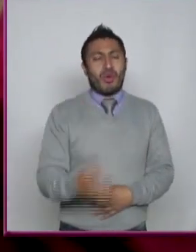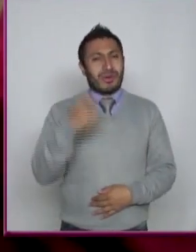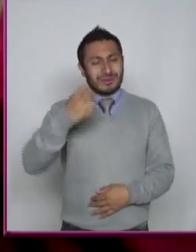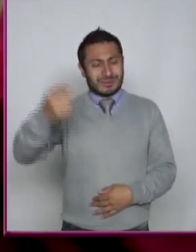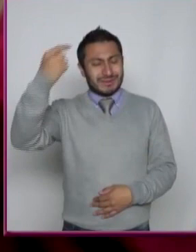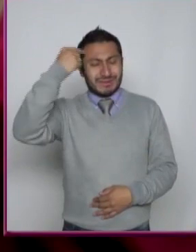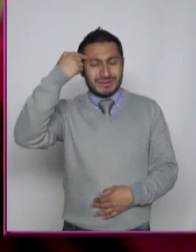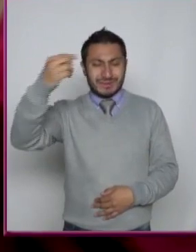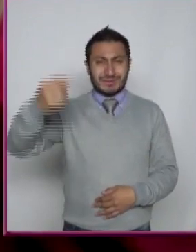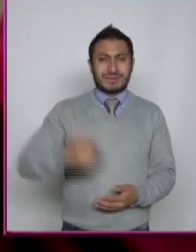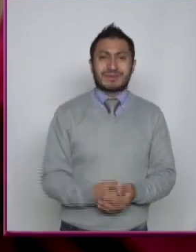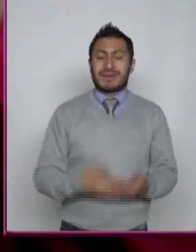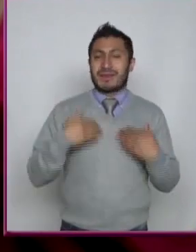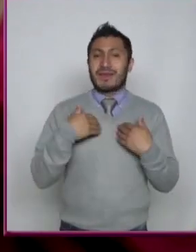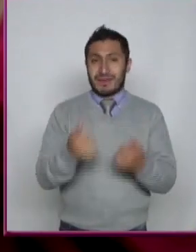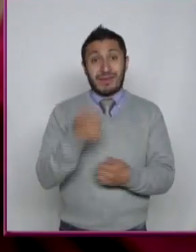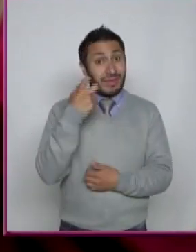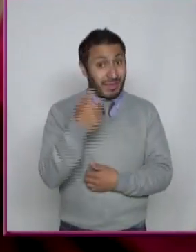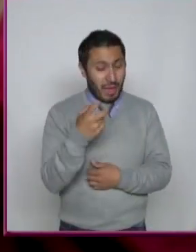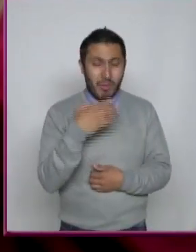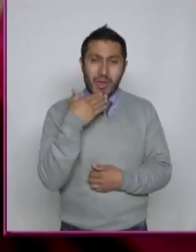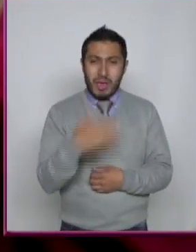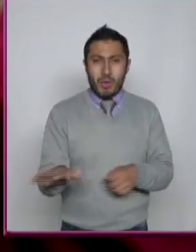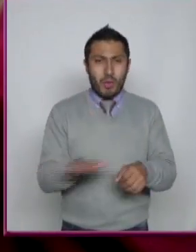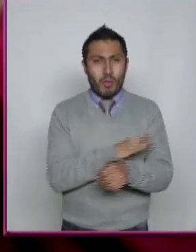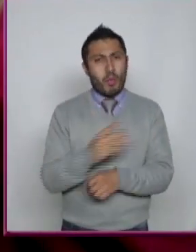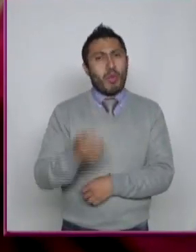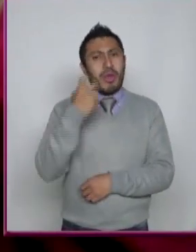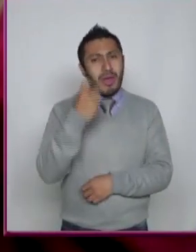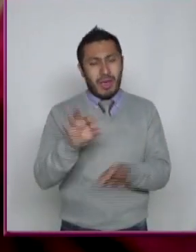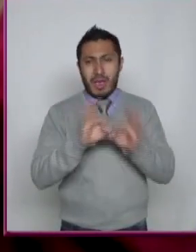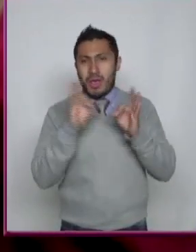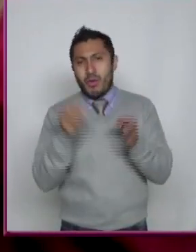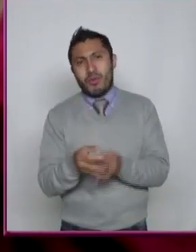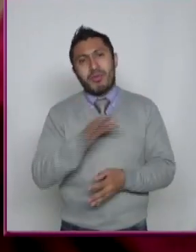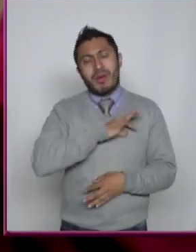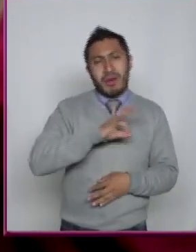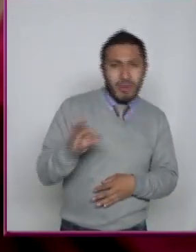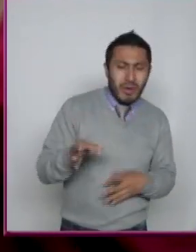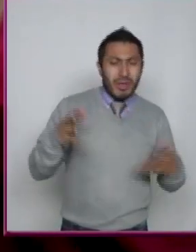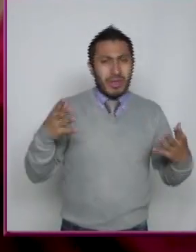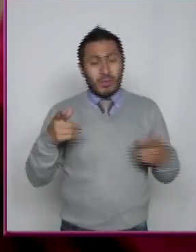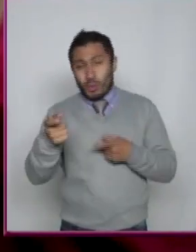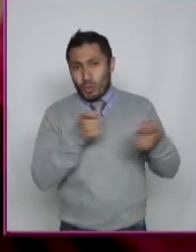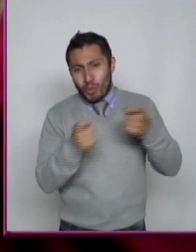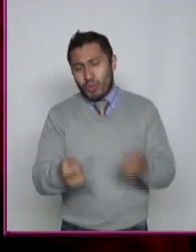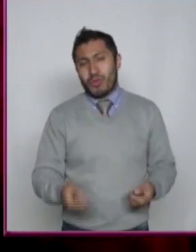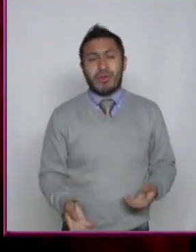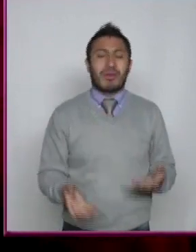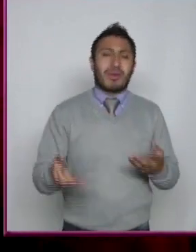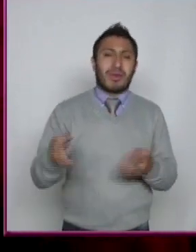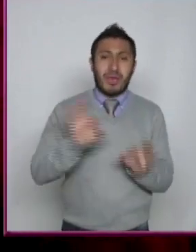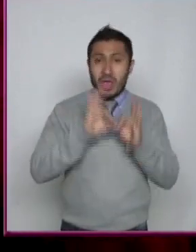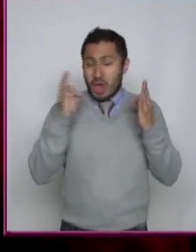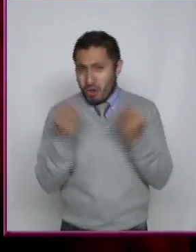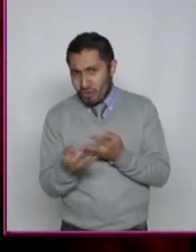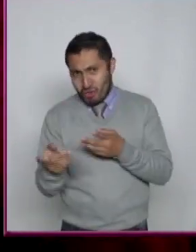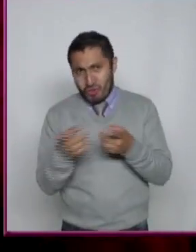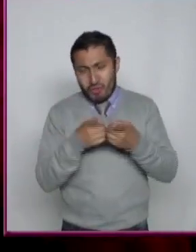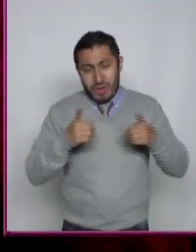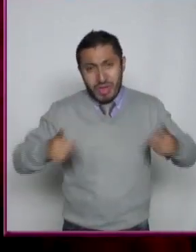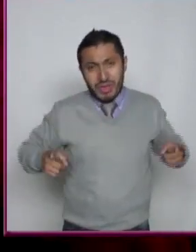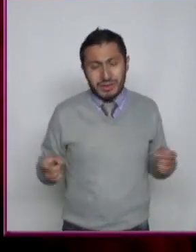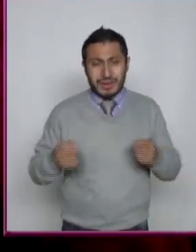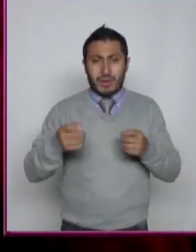y lo entendamos de esta manera, porque de esa forma podemos tener más control sobre este proceso, más control sobre